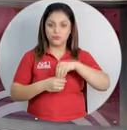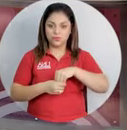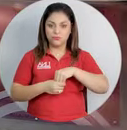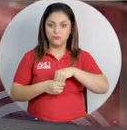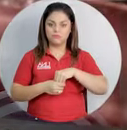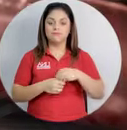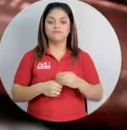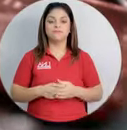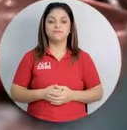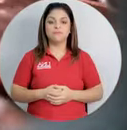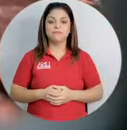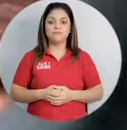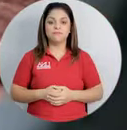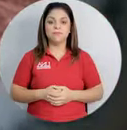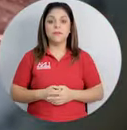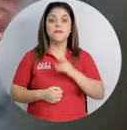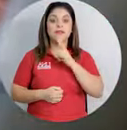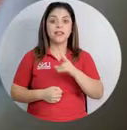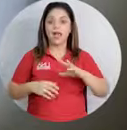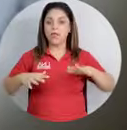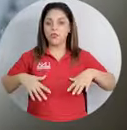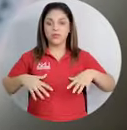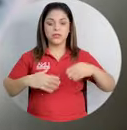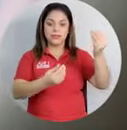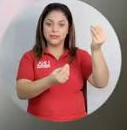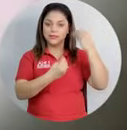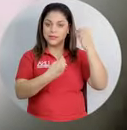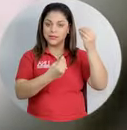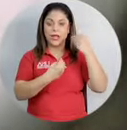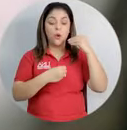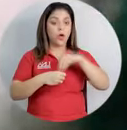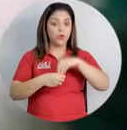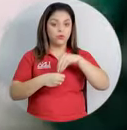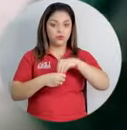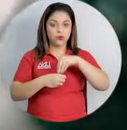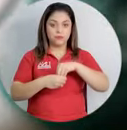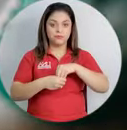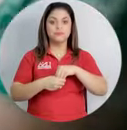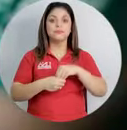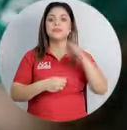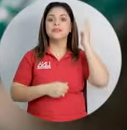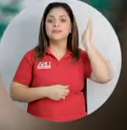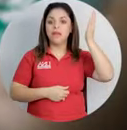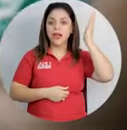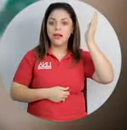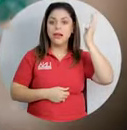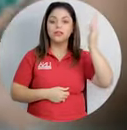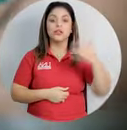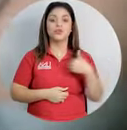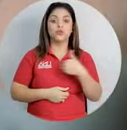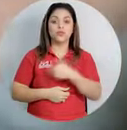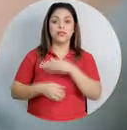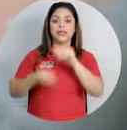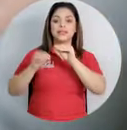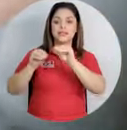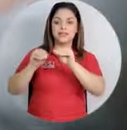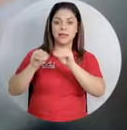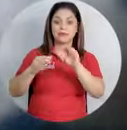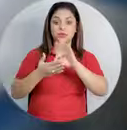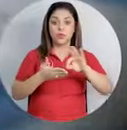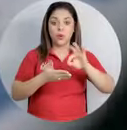coyol quebrado, coyol comido. No nos han enseñado el ahorro. En charlas que hemos dado a través de la